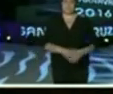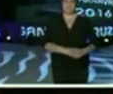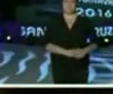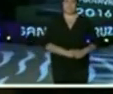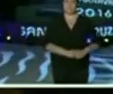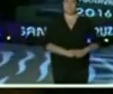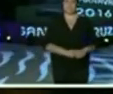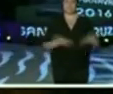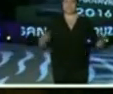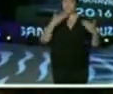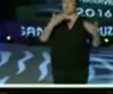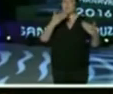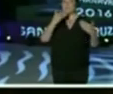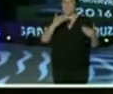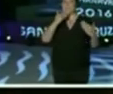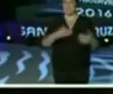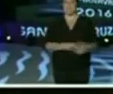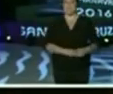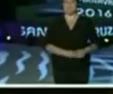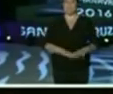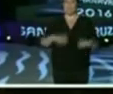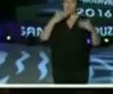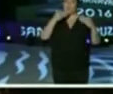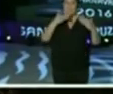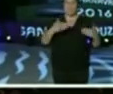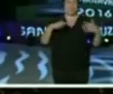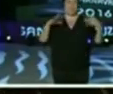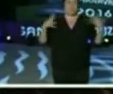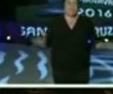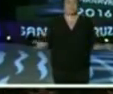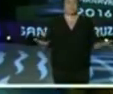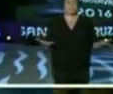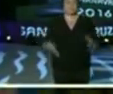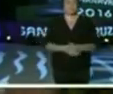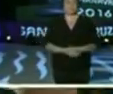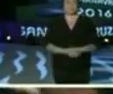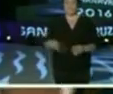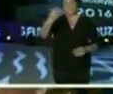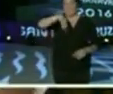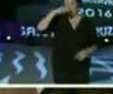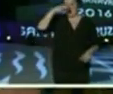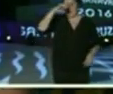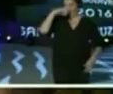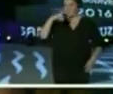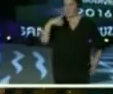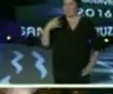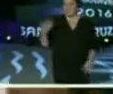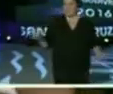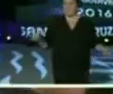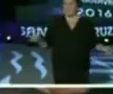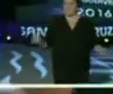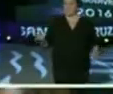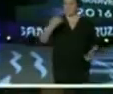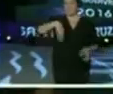murga sin mordazas. Muchísimas gracias. Bueno, Como saben, ahora ya no somos